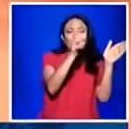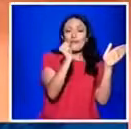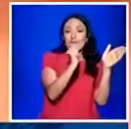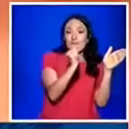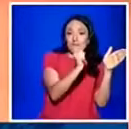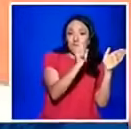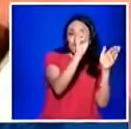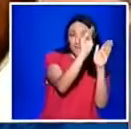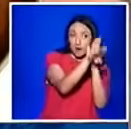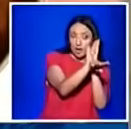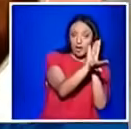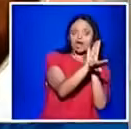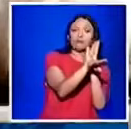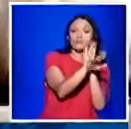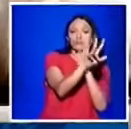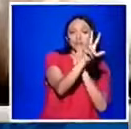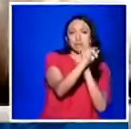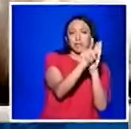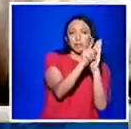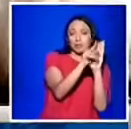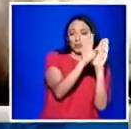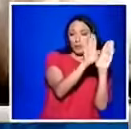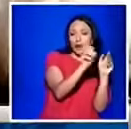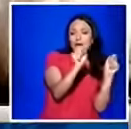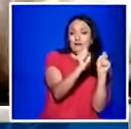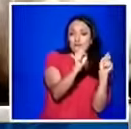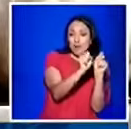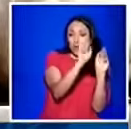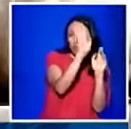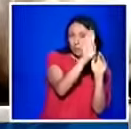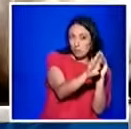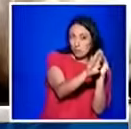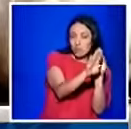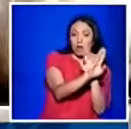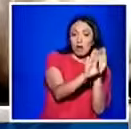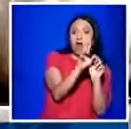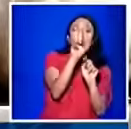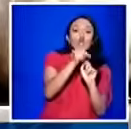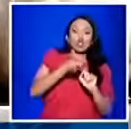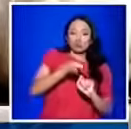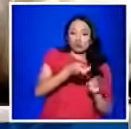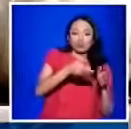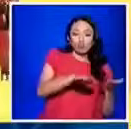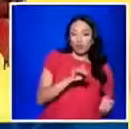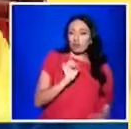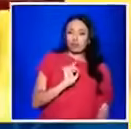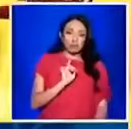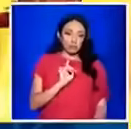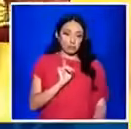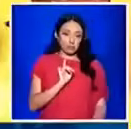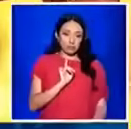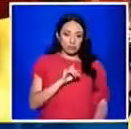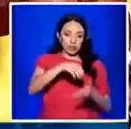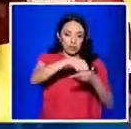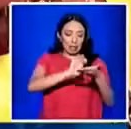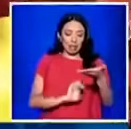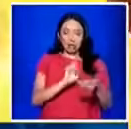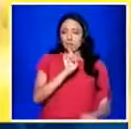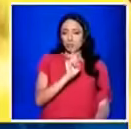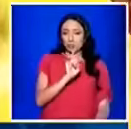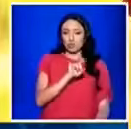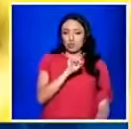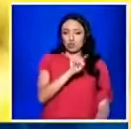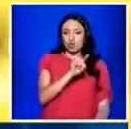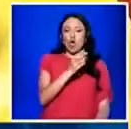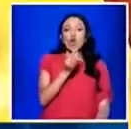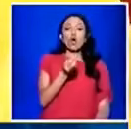cangrejo alrededor de unos 30 minutos. Ajá, nosotros no matamos el cangrejo, no le sacamos esta parte de aquí, porque esta parte de aquí es